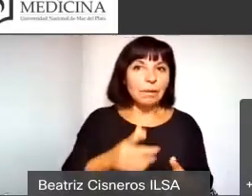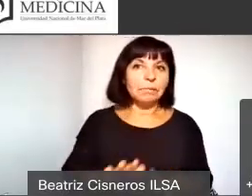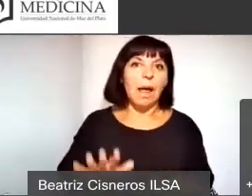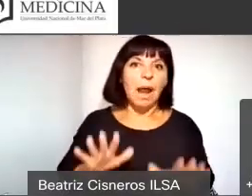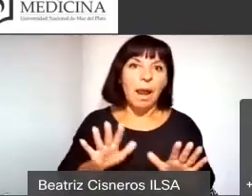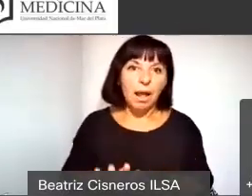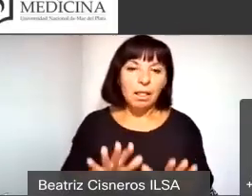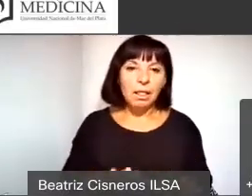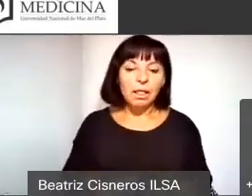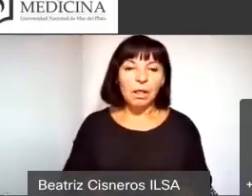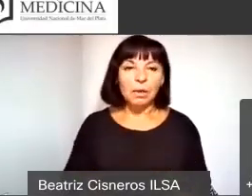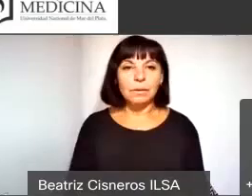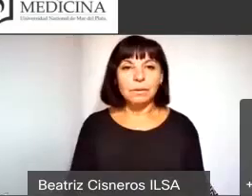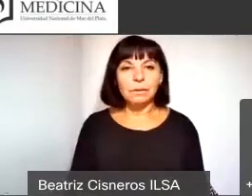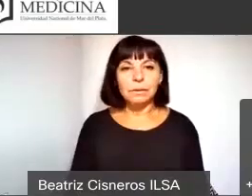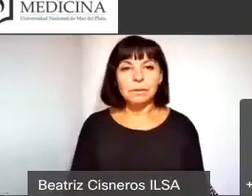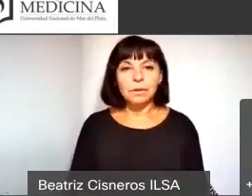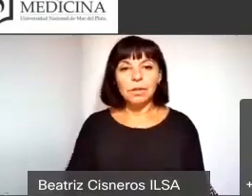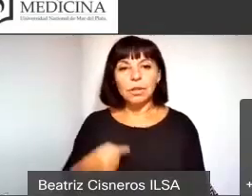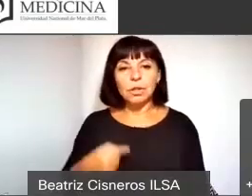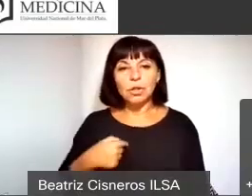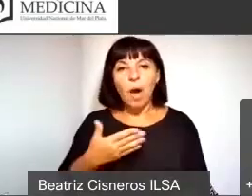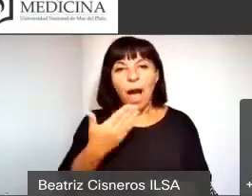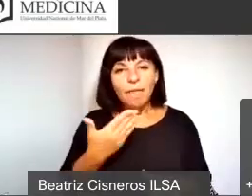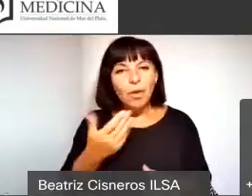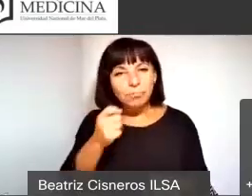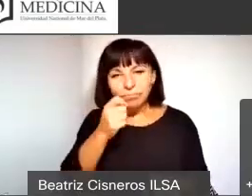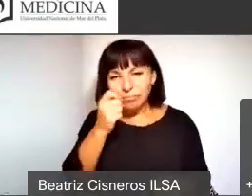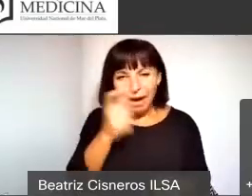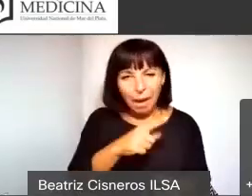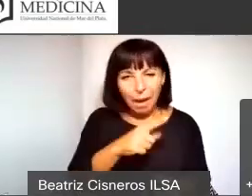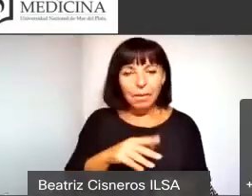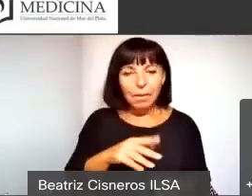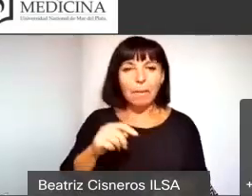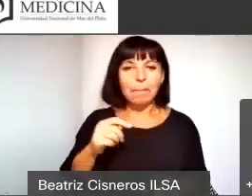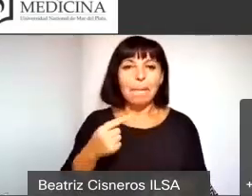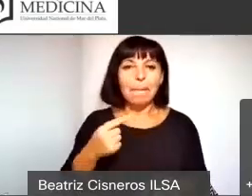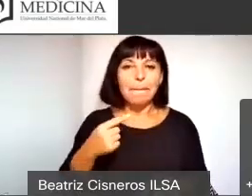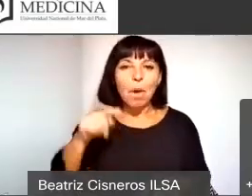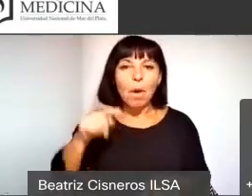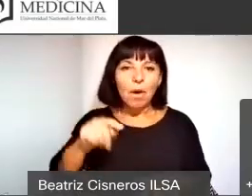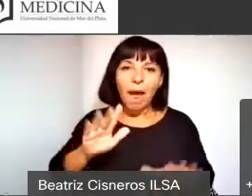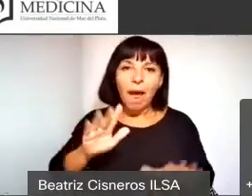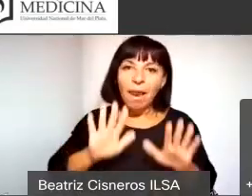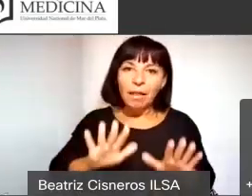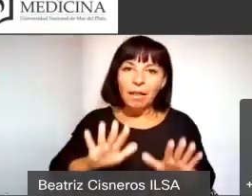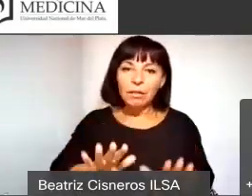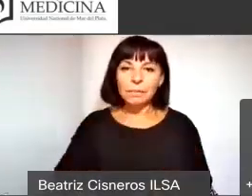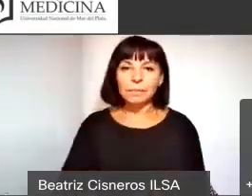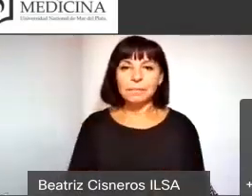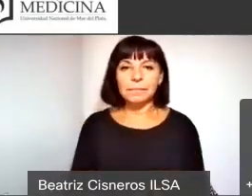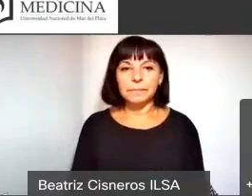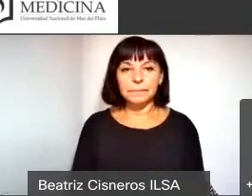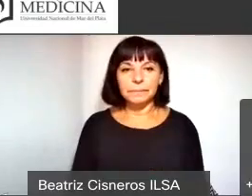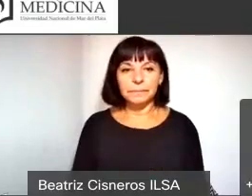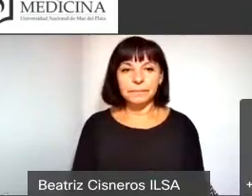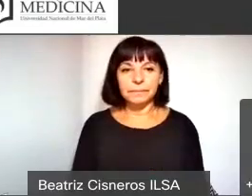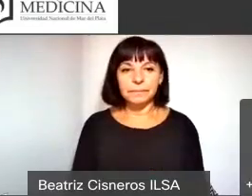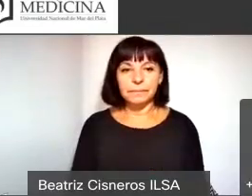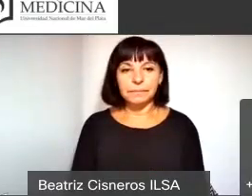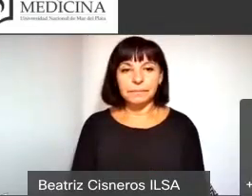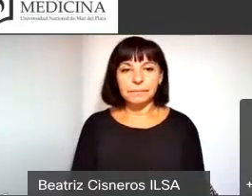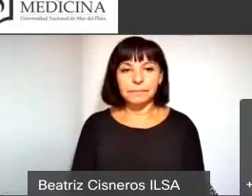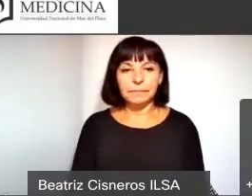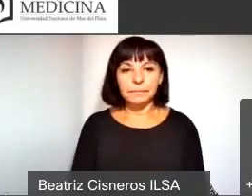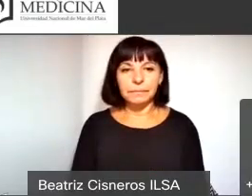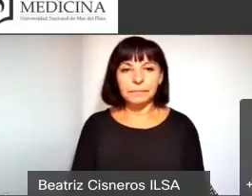lento. Y piensen que en general yo hablo mucho más rápido, pero bueno, voy a hacer el esfuerzo de hablar más lento todavía.